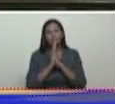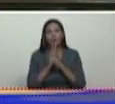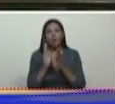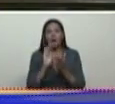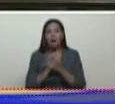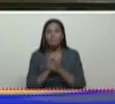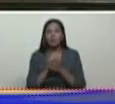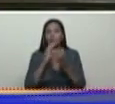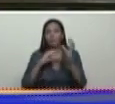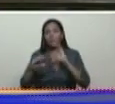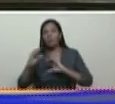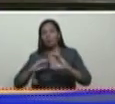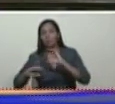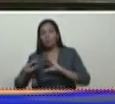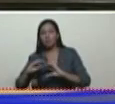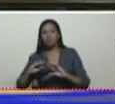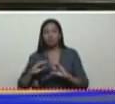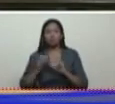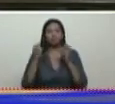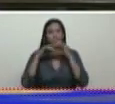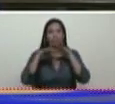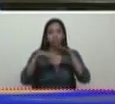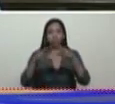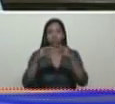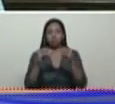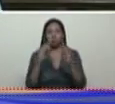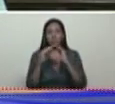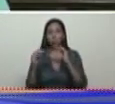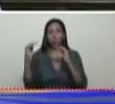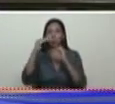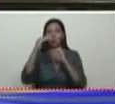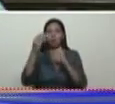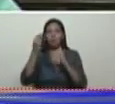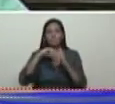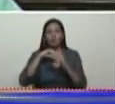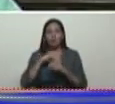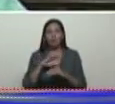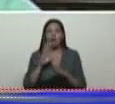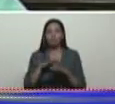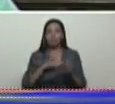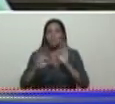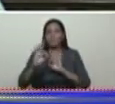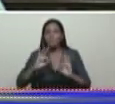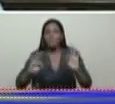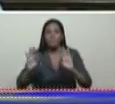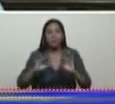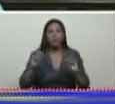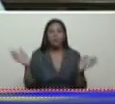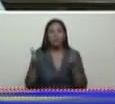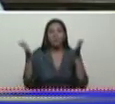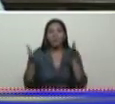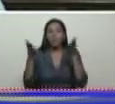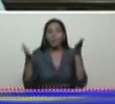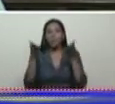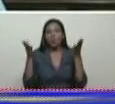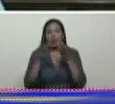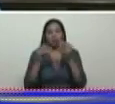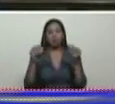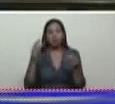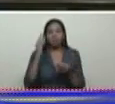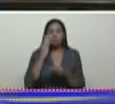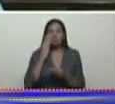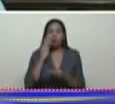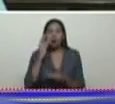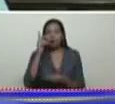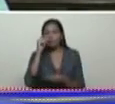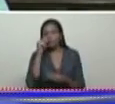de las comunicaciones, tenemos que difundir al máximo, la difusión, la motivación a madres,